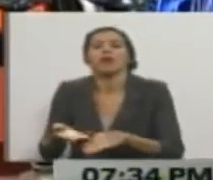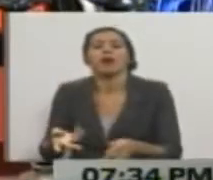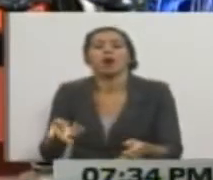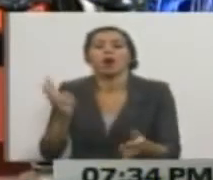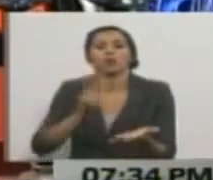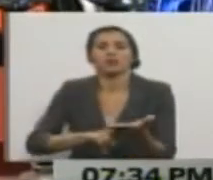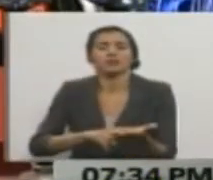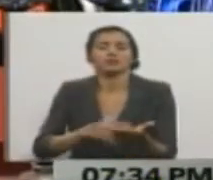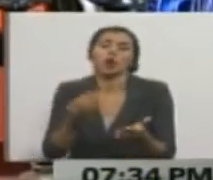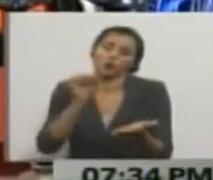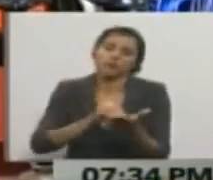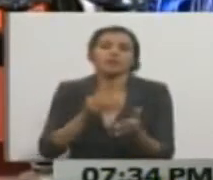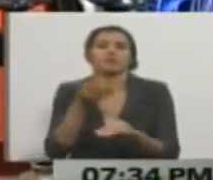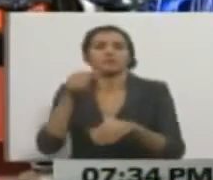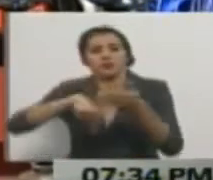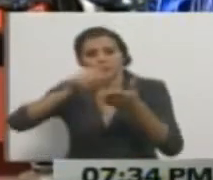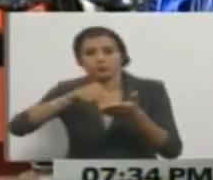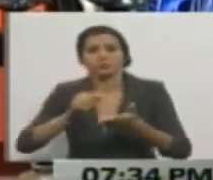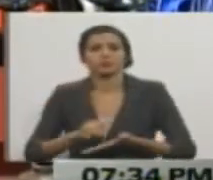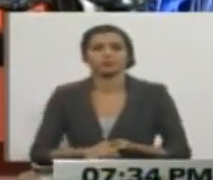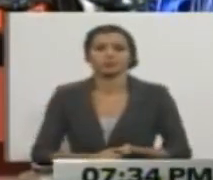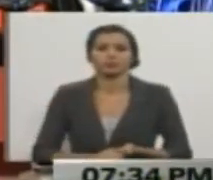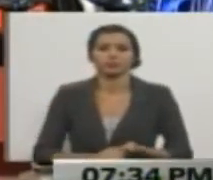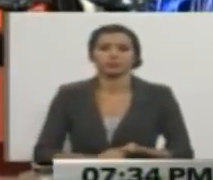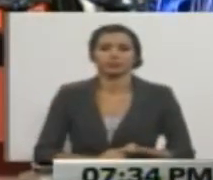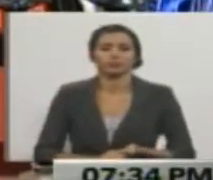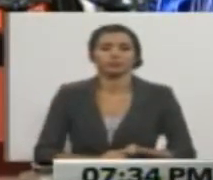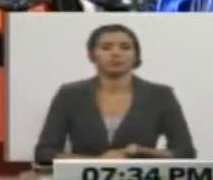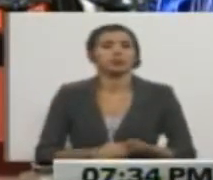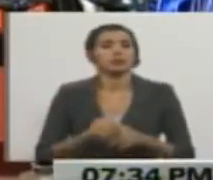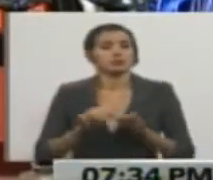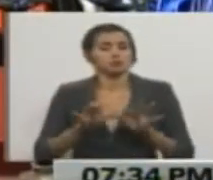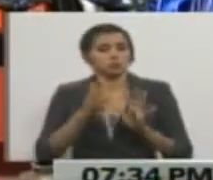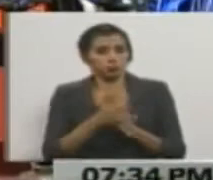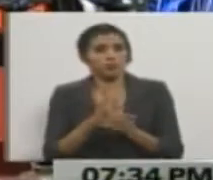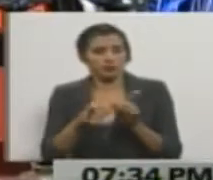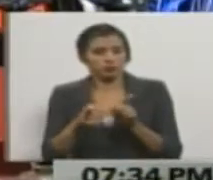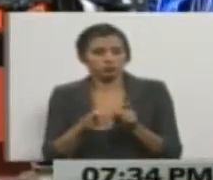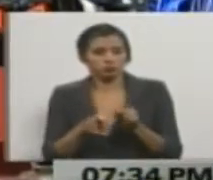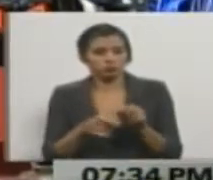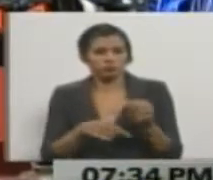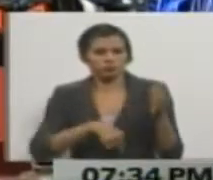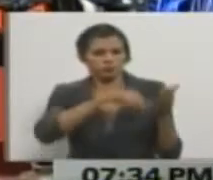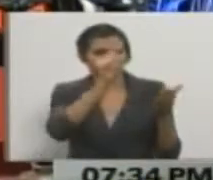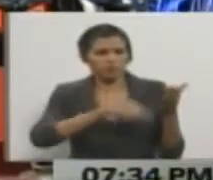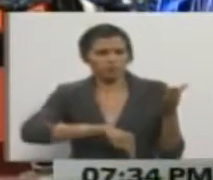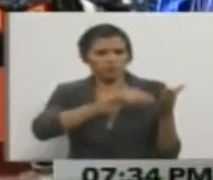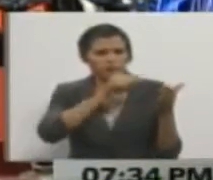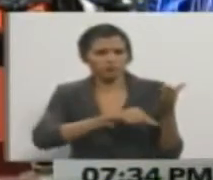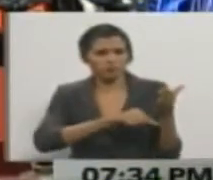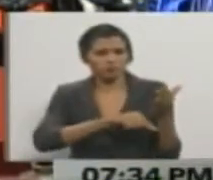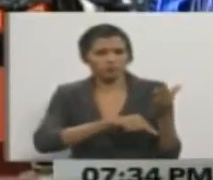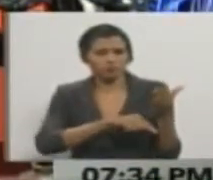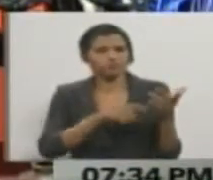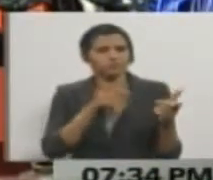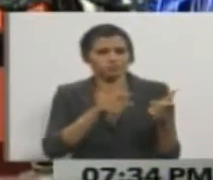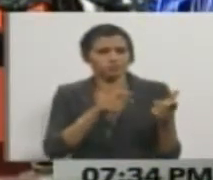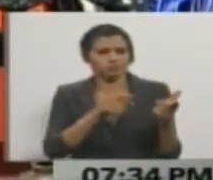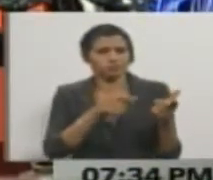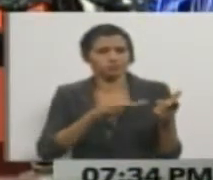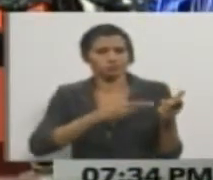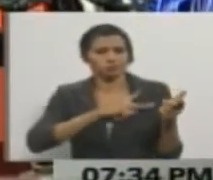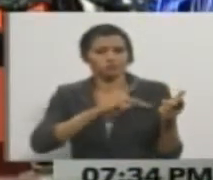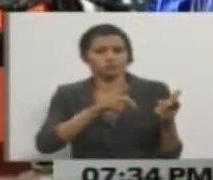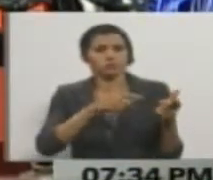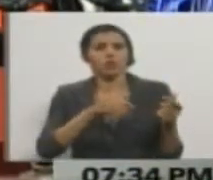Y se hizo, en base a eso, unas denuncias. En su nota de prensa, sale aquí, del